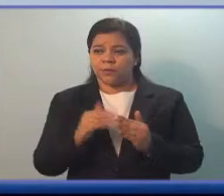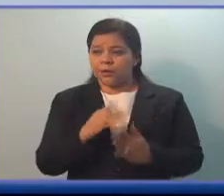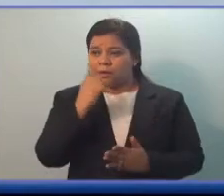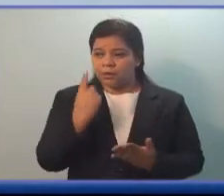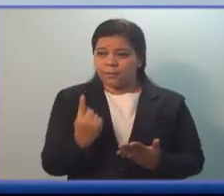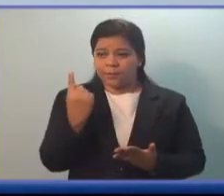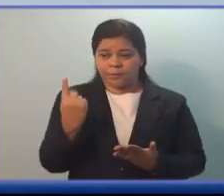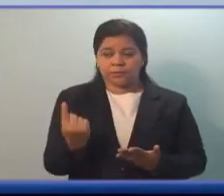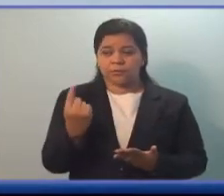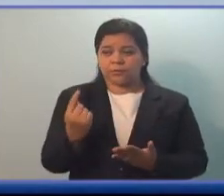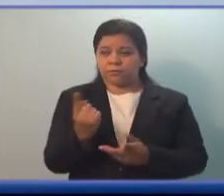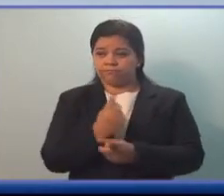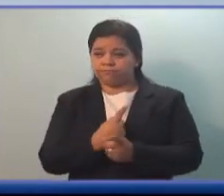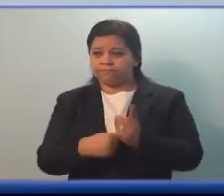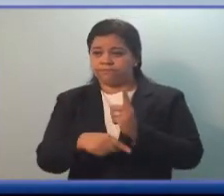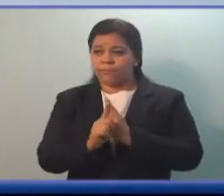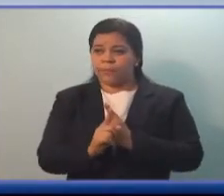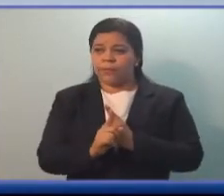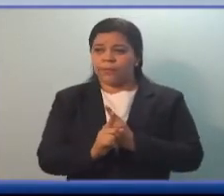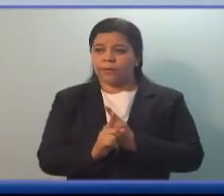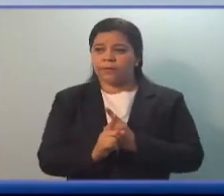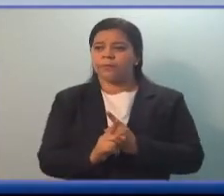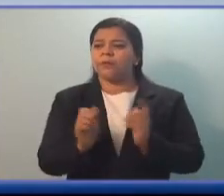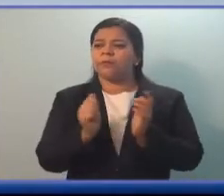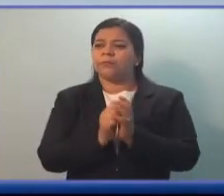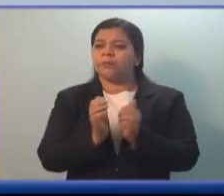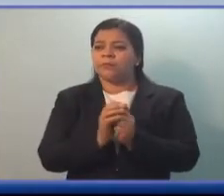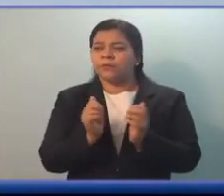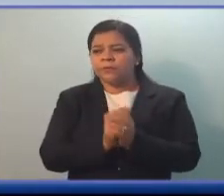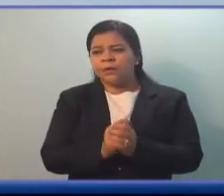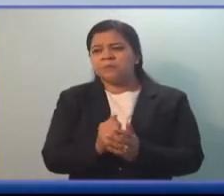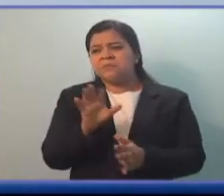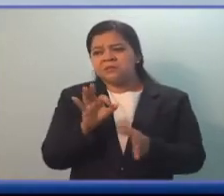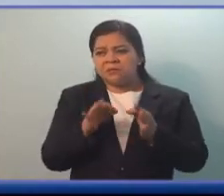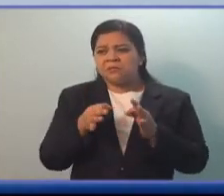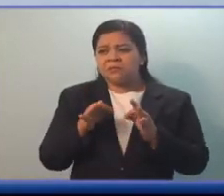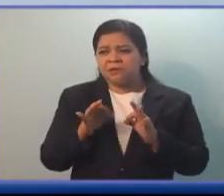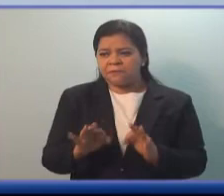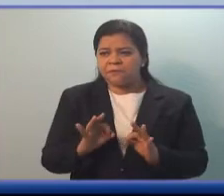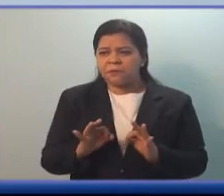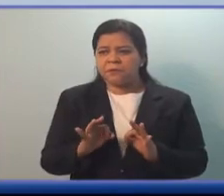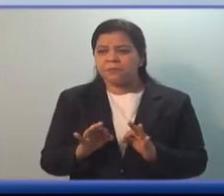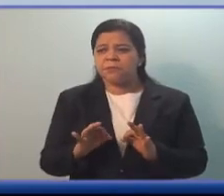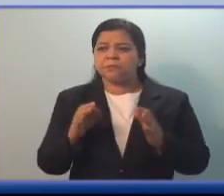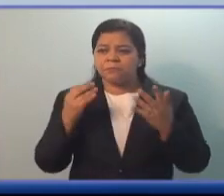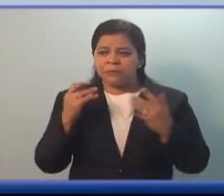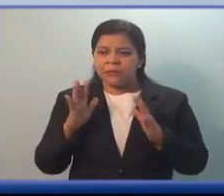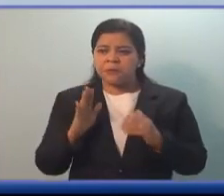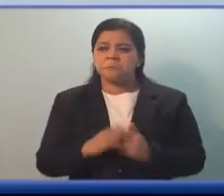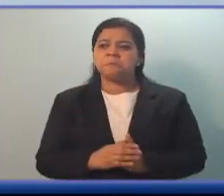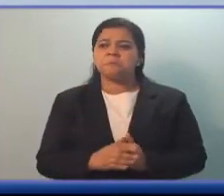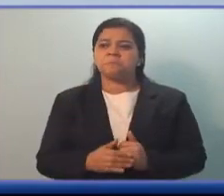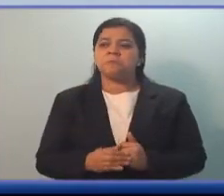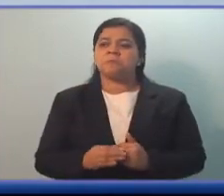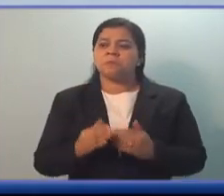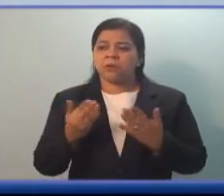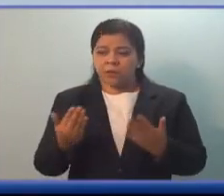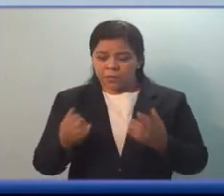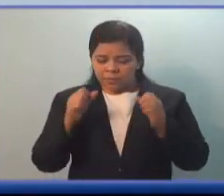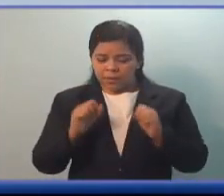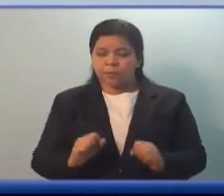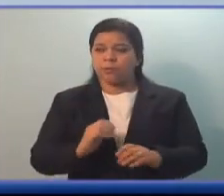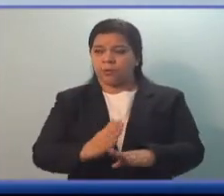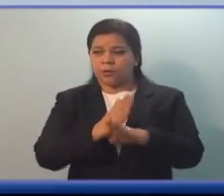suplentes. Y este ha sido un problema que de alguna manera se ha abordado y creo que hay que corregirlo, precisamente para evitar, por